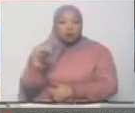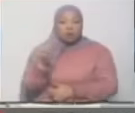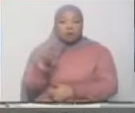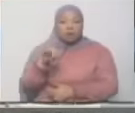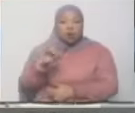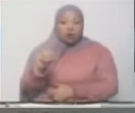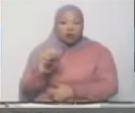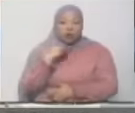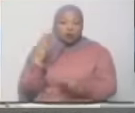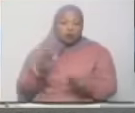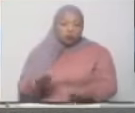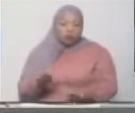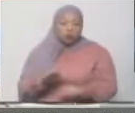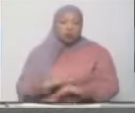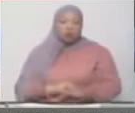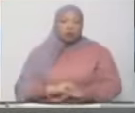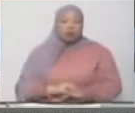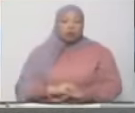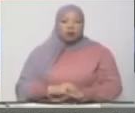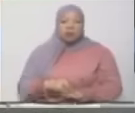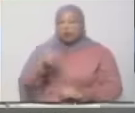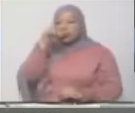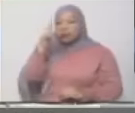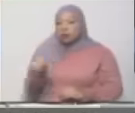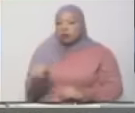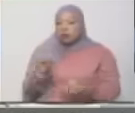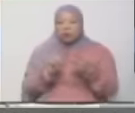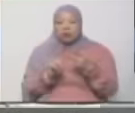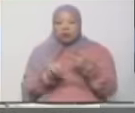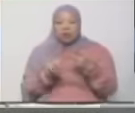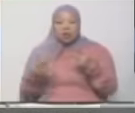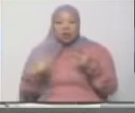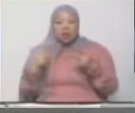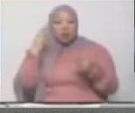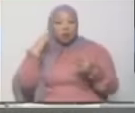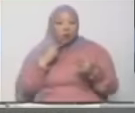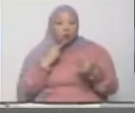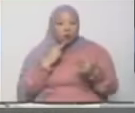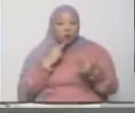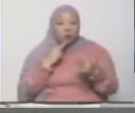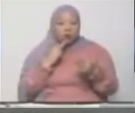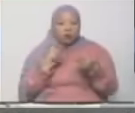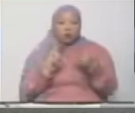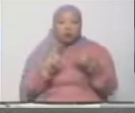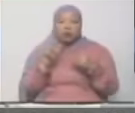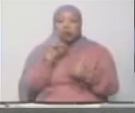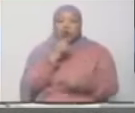Obediente. Zamora, tercera raíz bolivariana, Ali Ramón Rojas Olaya.